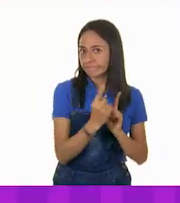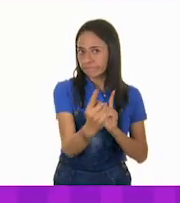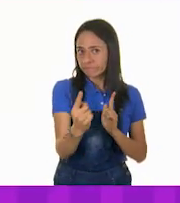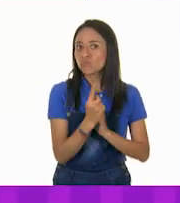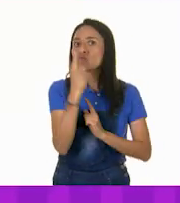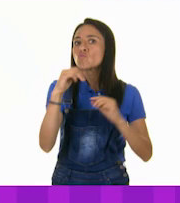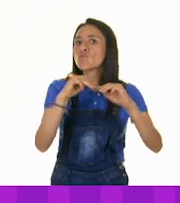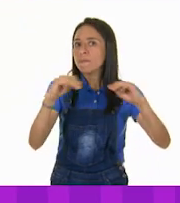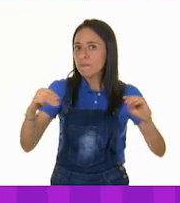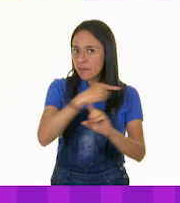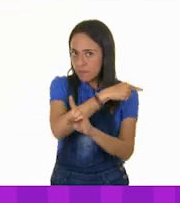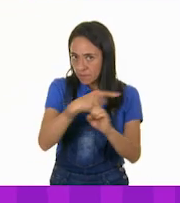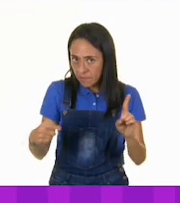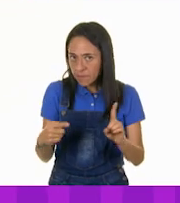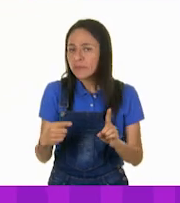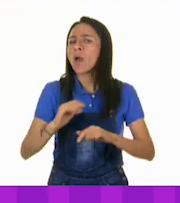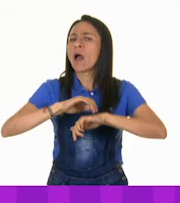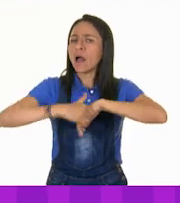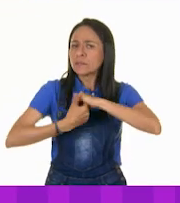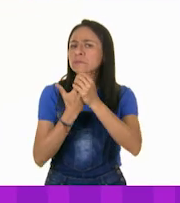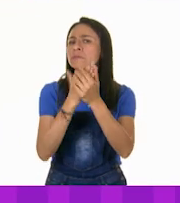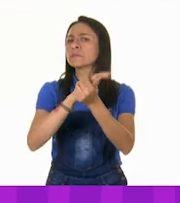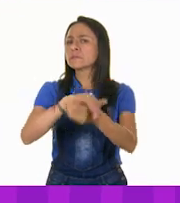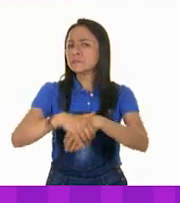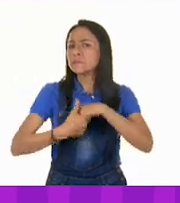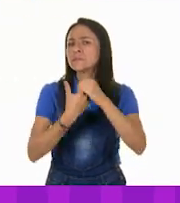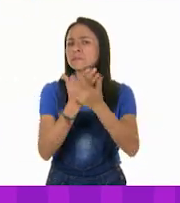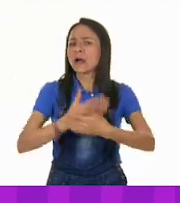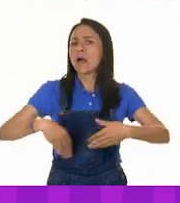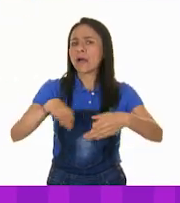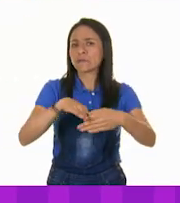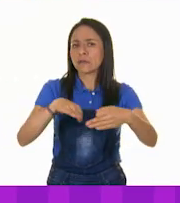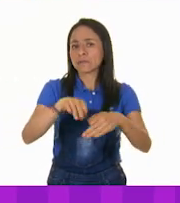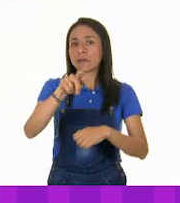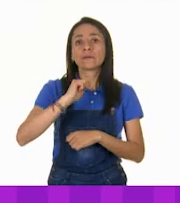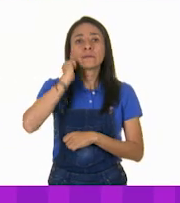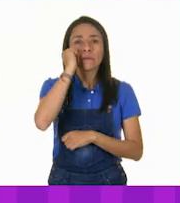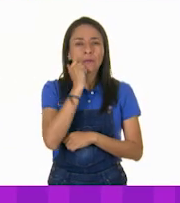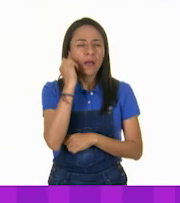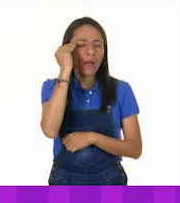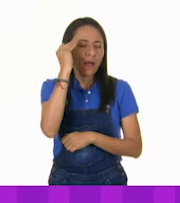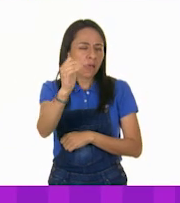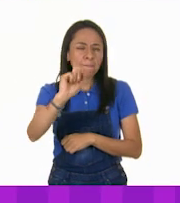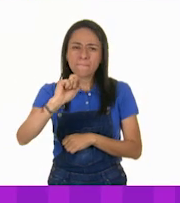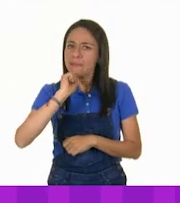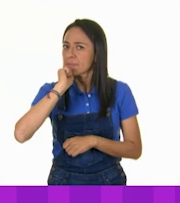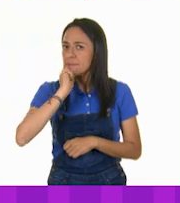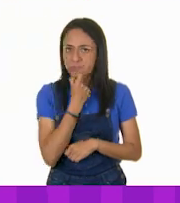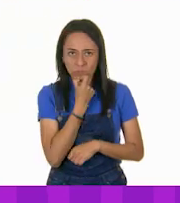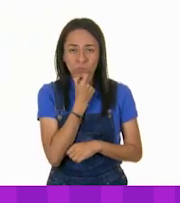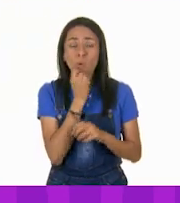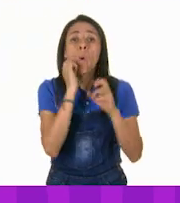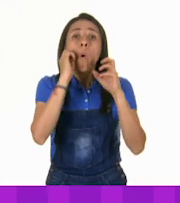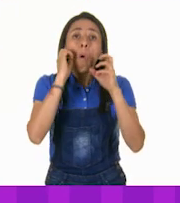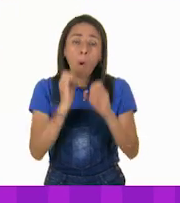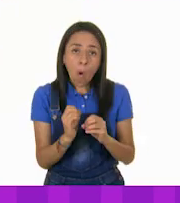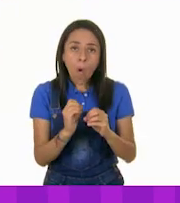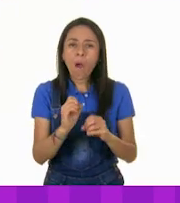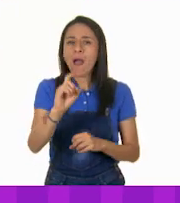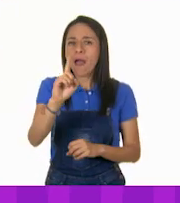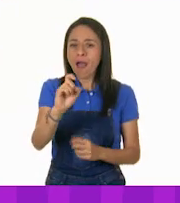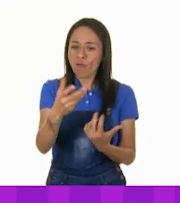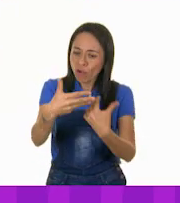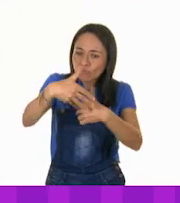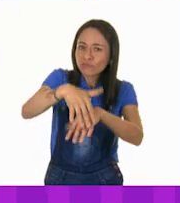demás lárgate las manos muy seguidos con agua y jabón por lo menos durante 20 segundos o aplicado es infectante a base de